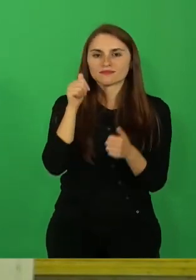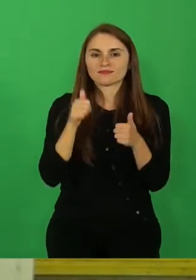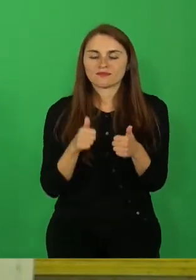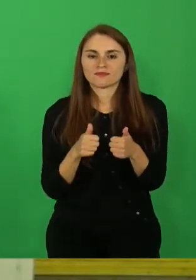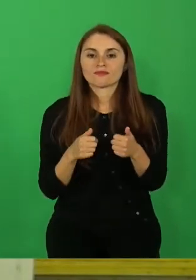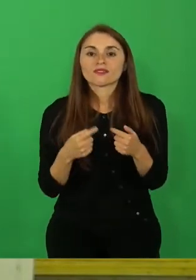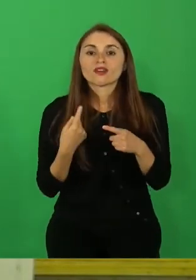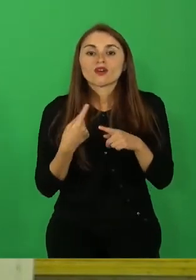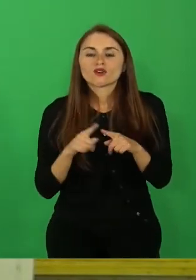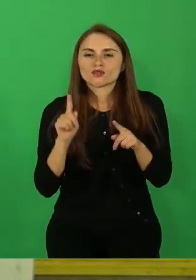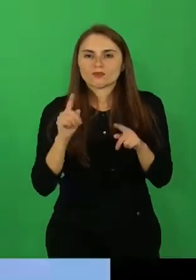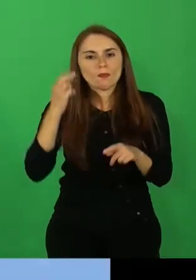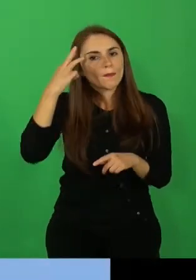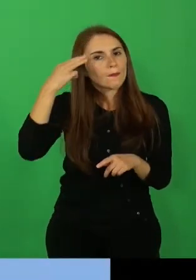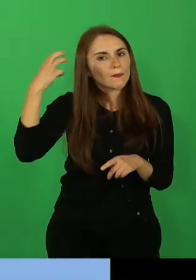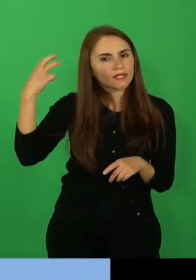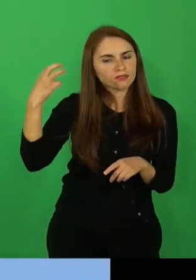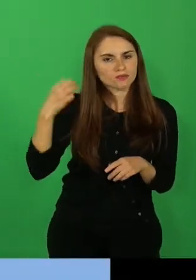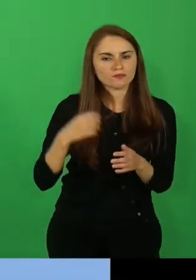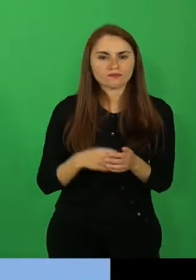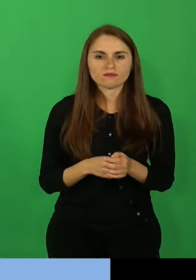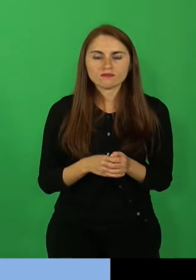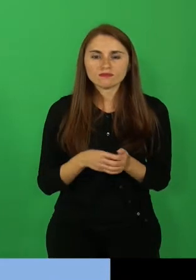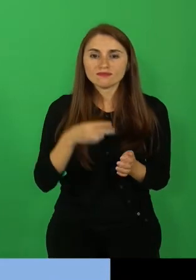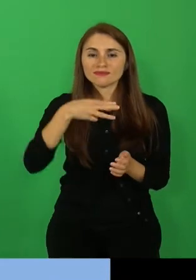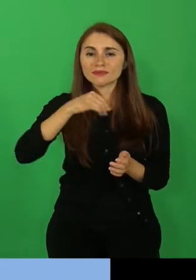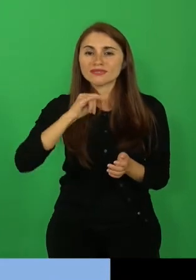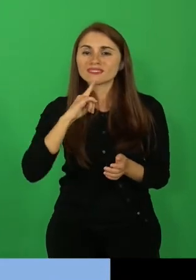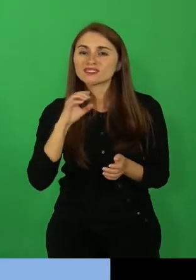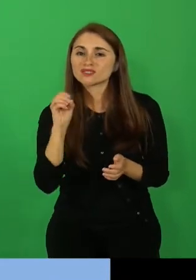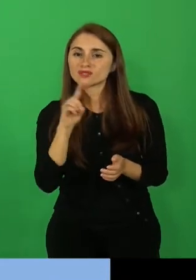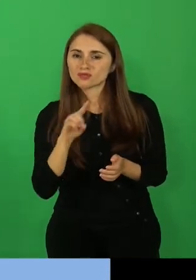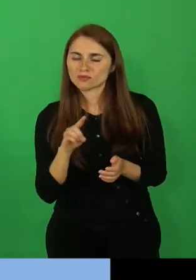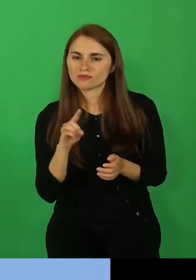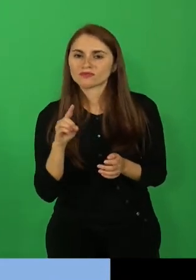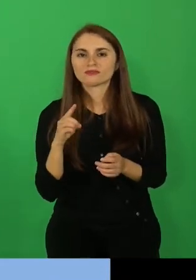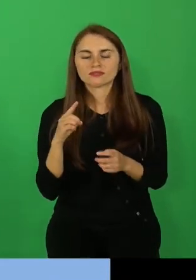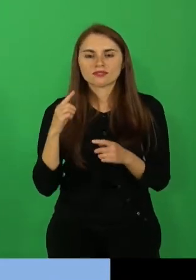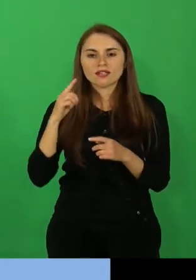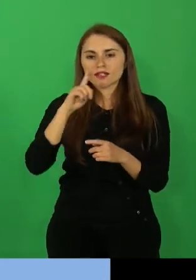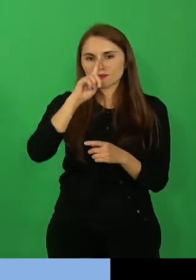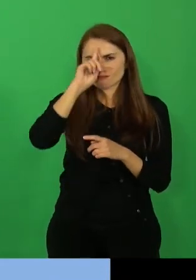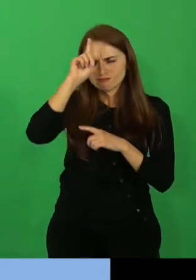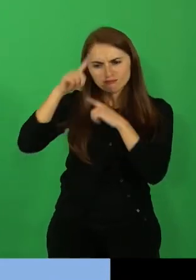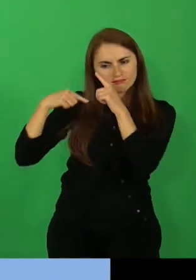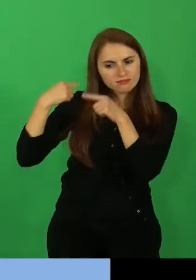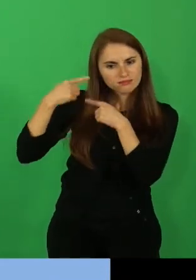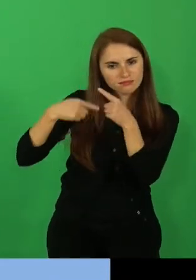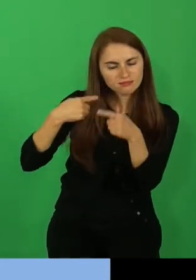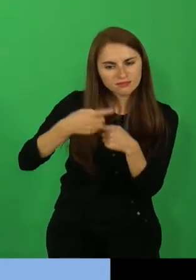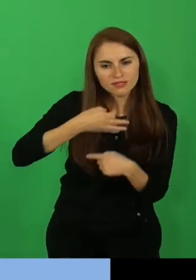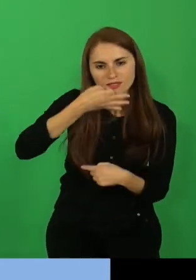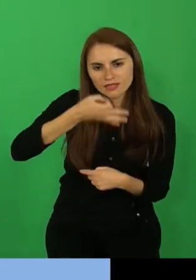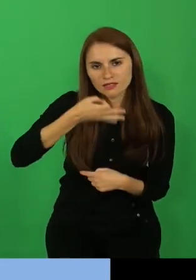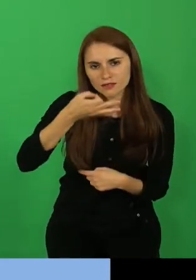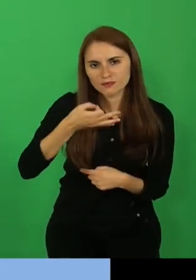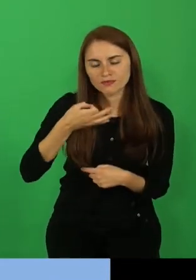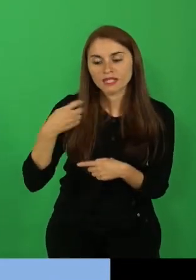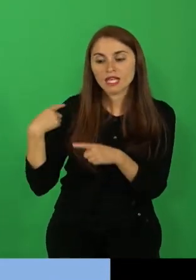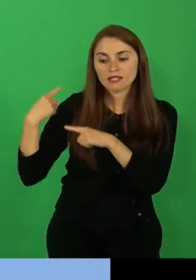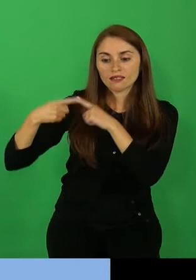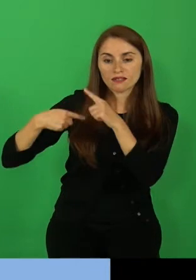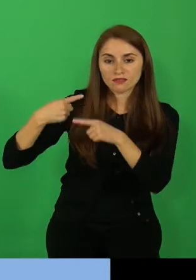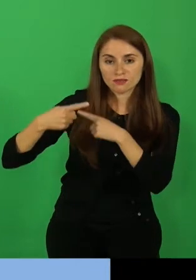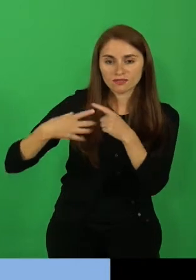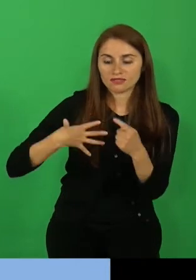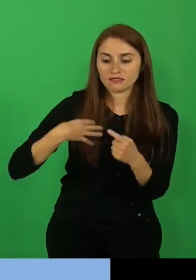Continuamos con los mitos. Los mitos son relatos tradicionales. El mito es un relato que ha pasado de generación